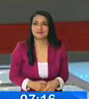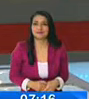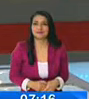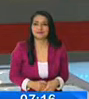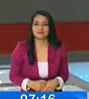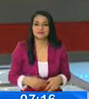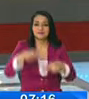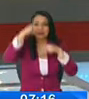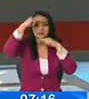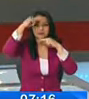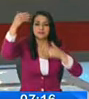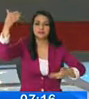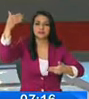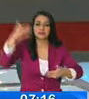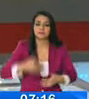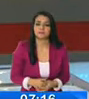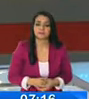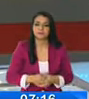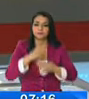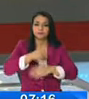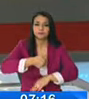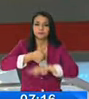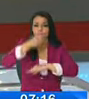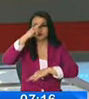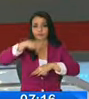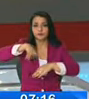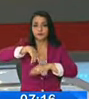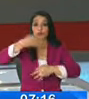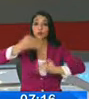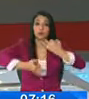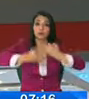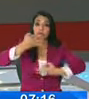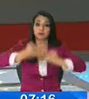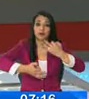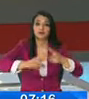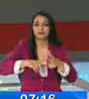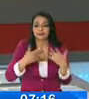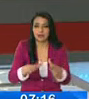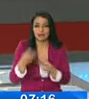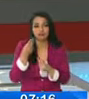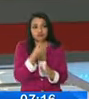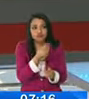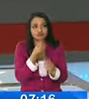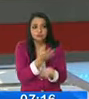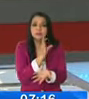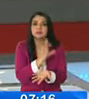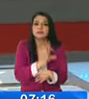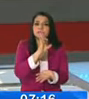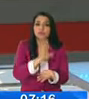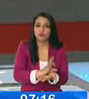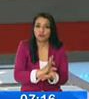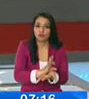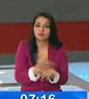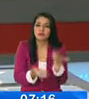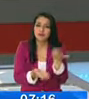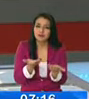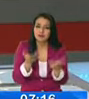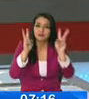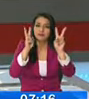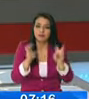Vamos a noticias políticas. En la Corte Nacional de Justicia empezó a receptarse los testimonios de los involucrados en el supuesto delito